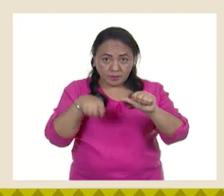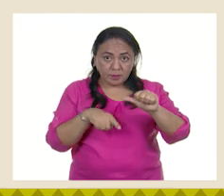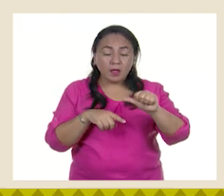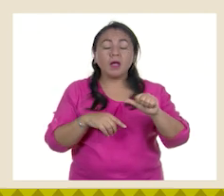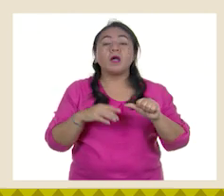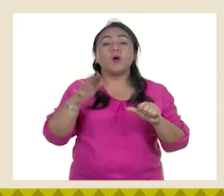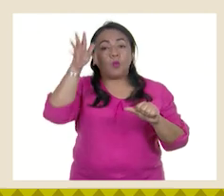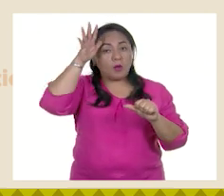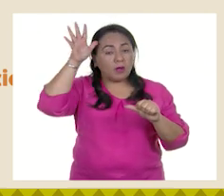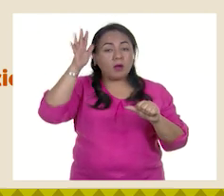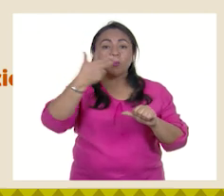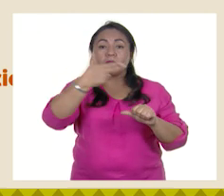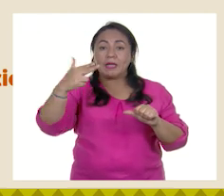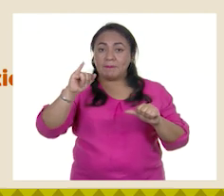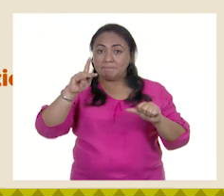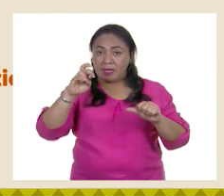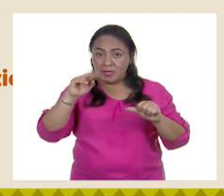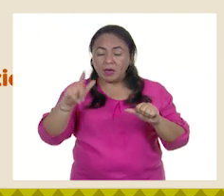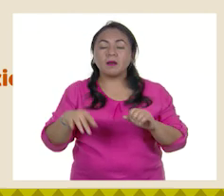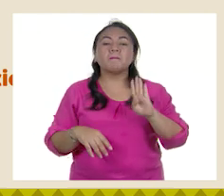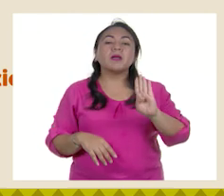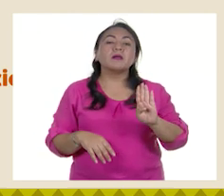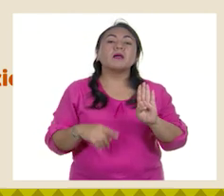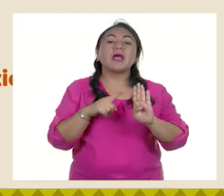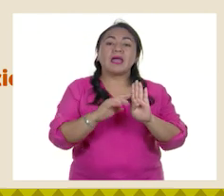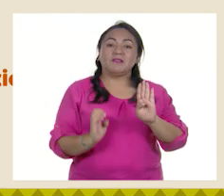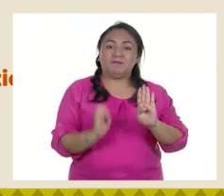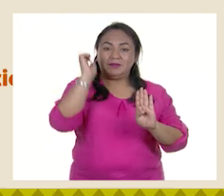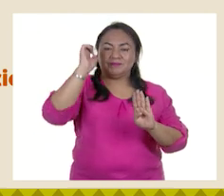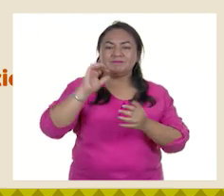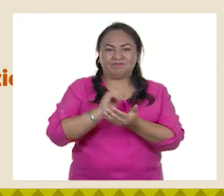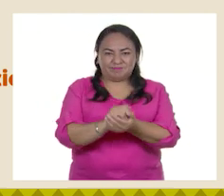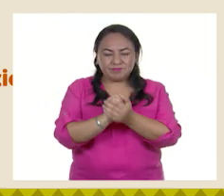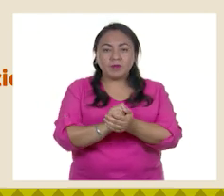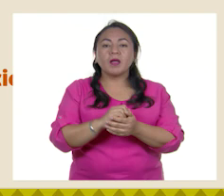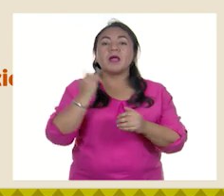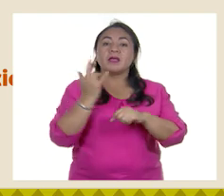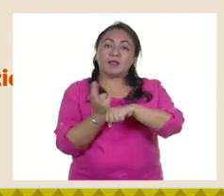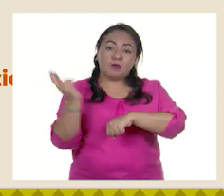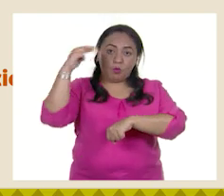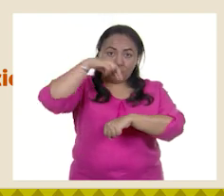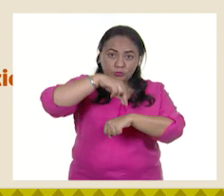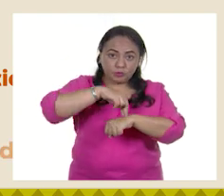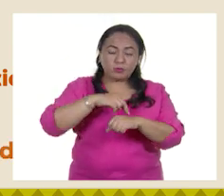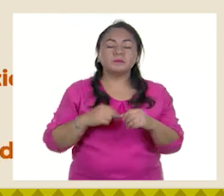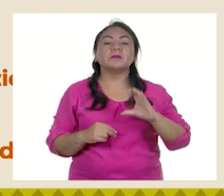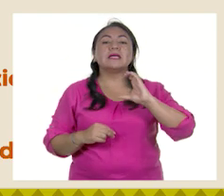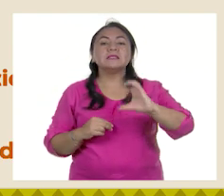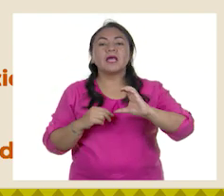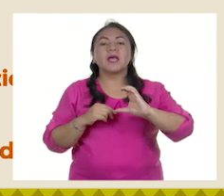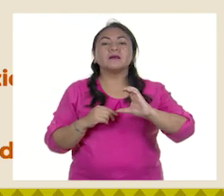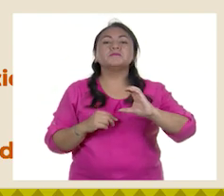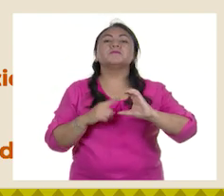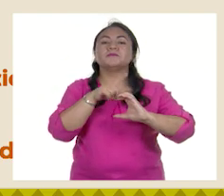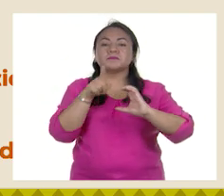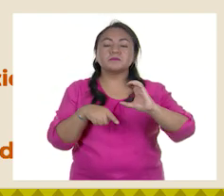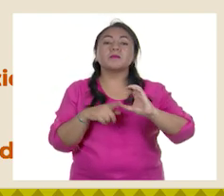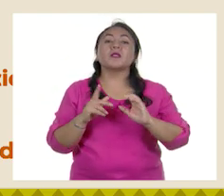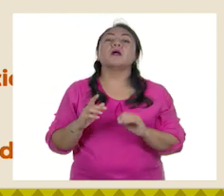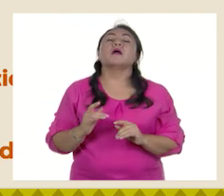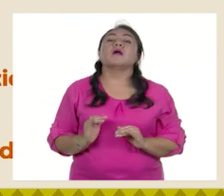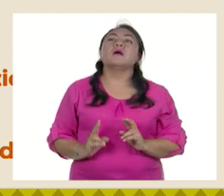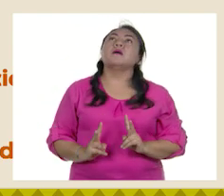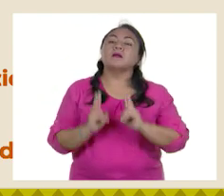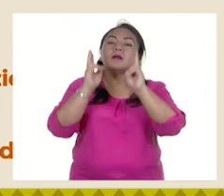Imperial. B. Edificio de la Lotería Nacional y el Monumento a la Revolución. C. Torre Latinoamericana